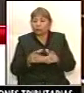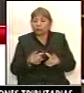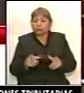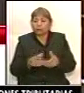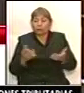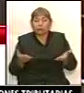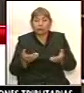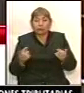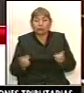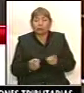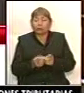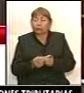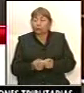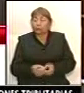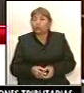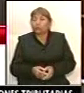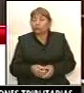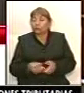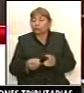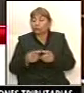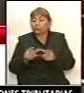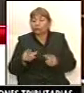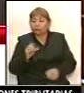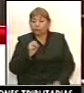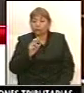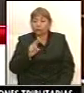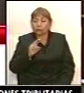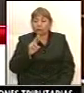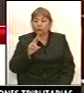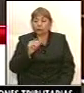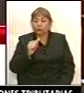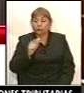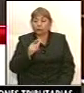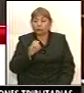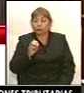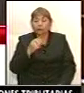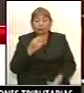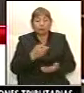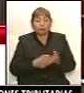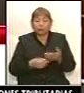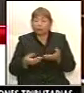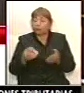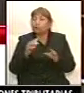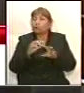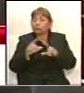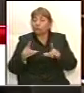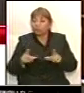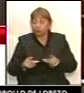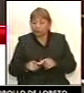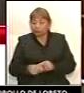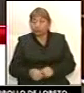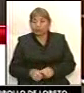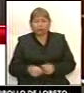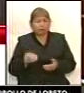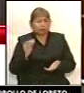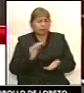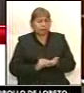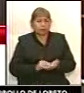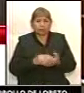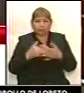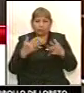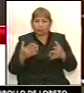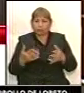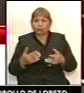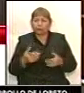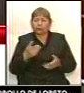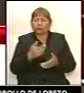encontramos. Los cultivos en zonas rurales, obviamente por la misma condición de los terrenos, tiene mucho más dificultades que